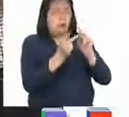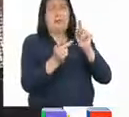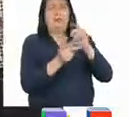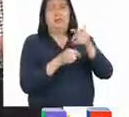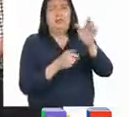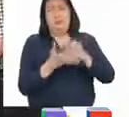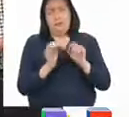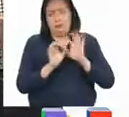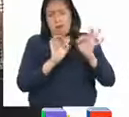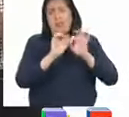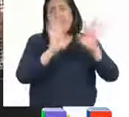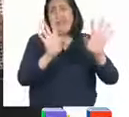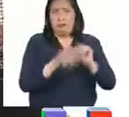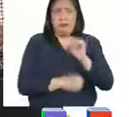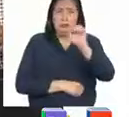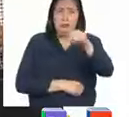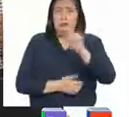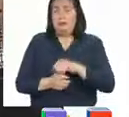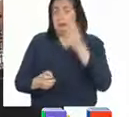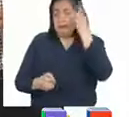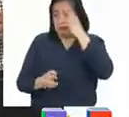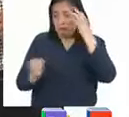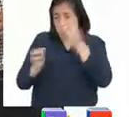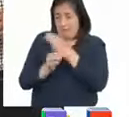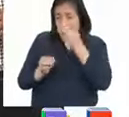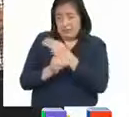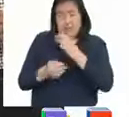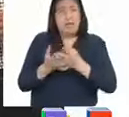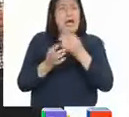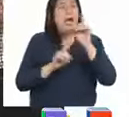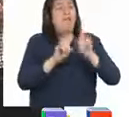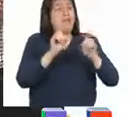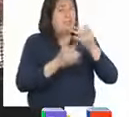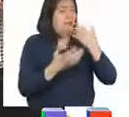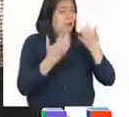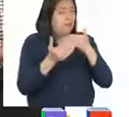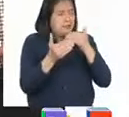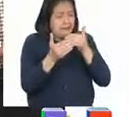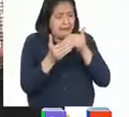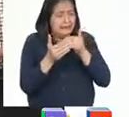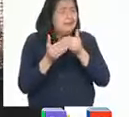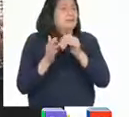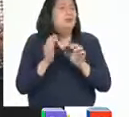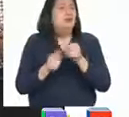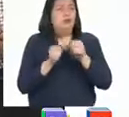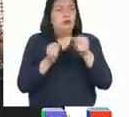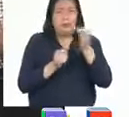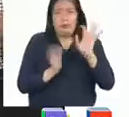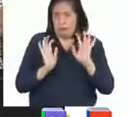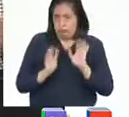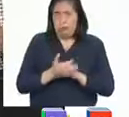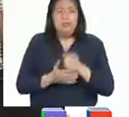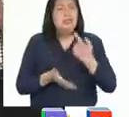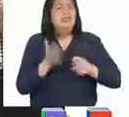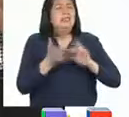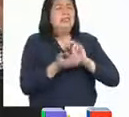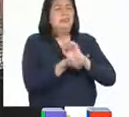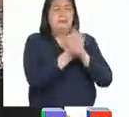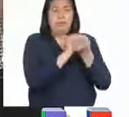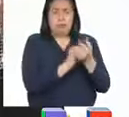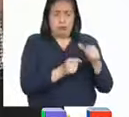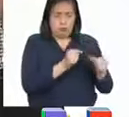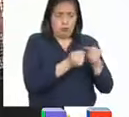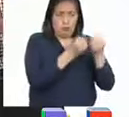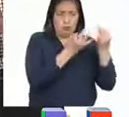clara. Por eso, en matemática, muchas veces hablamos de aproximar números, es decir, transformar